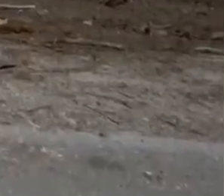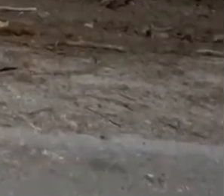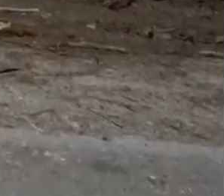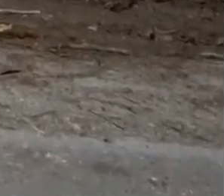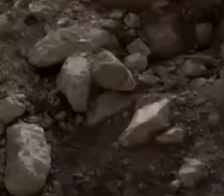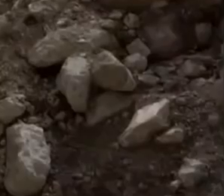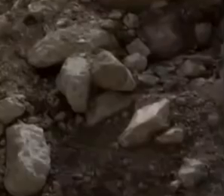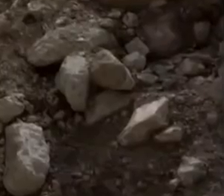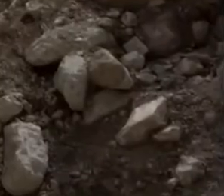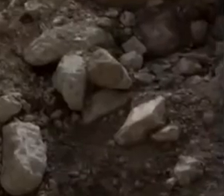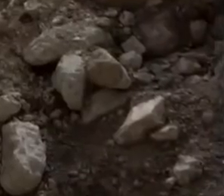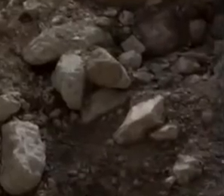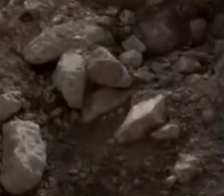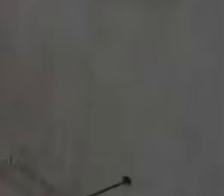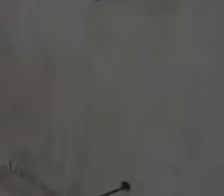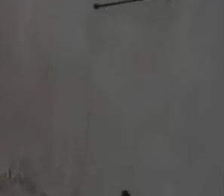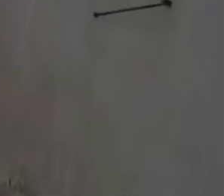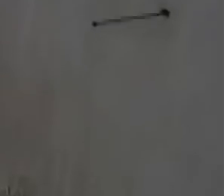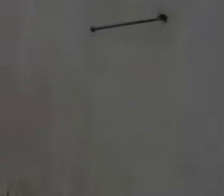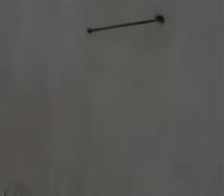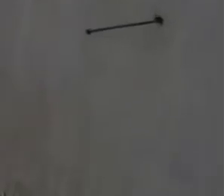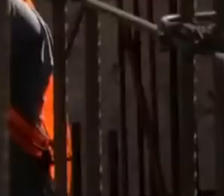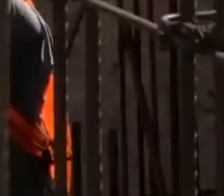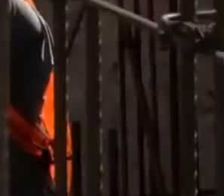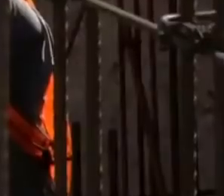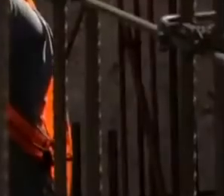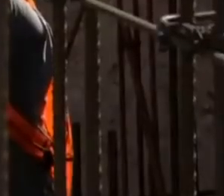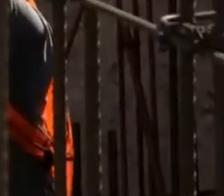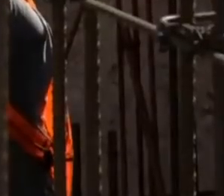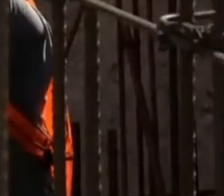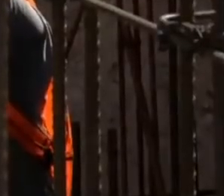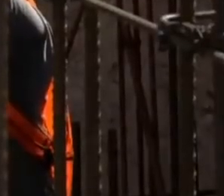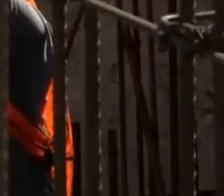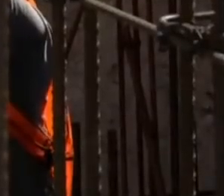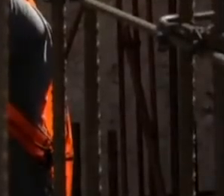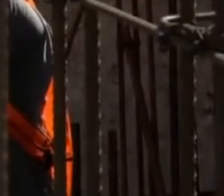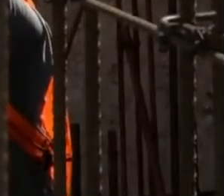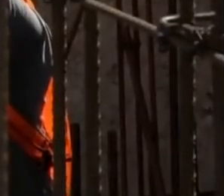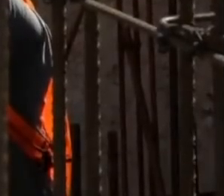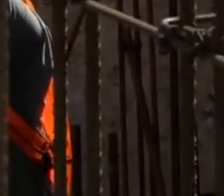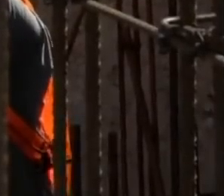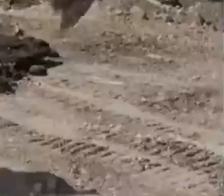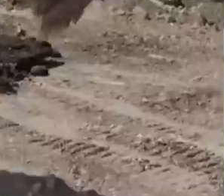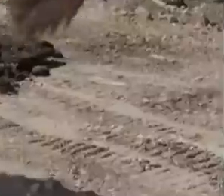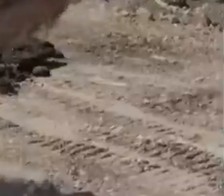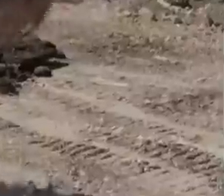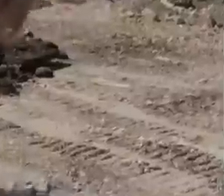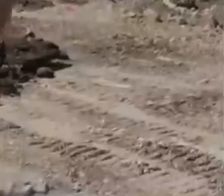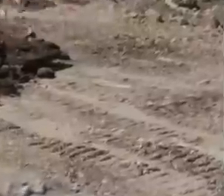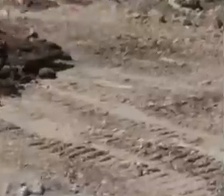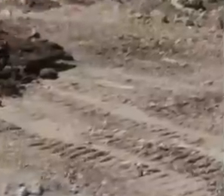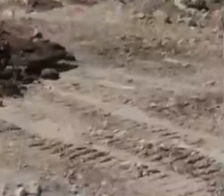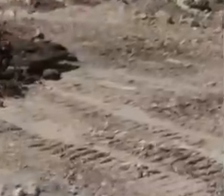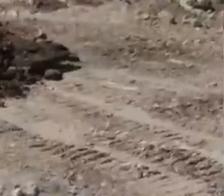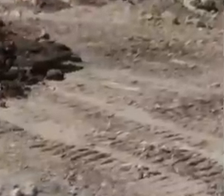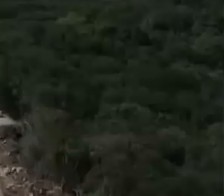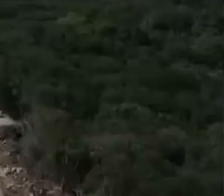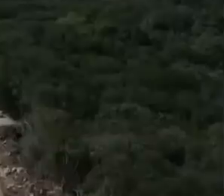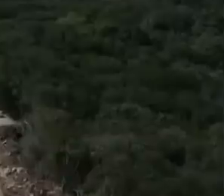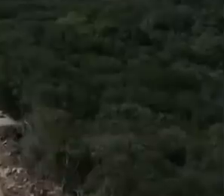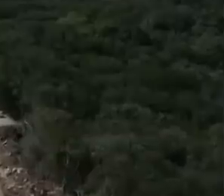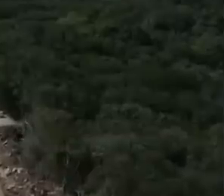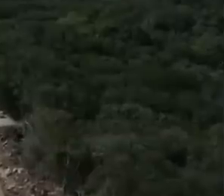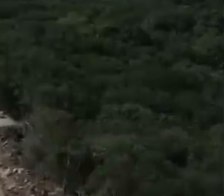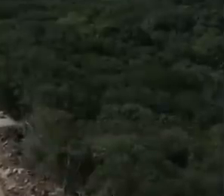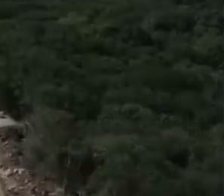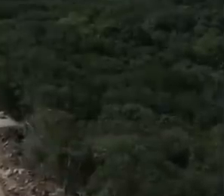Empleo, llevamos a cabo la primera Feria del Empleo. El Tren Maya es un proyecto integral de desarrollo. El Tren